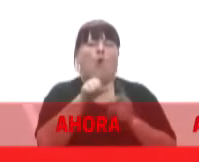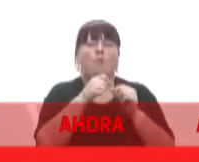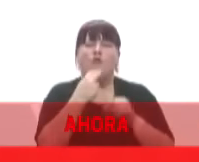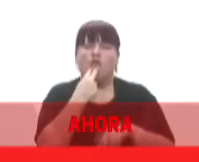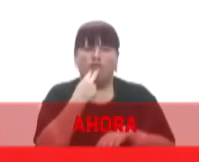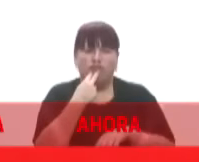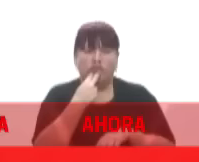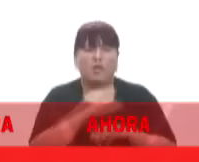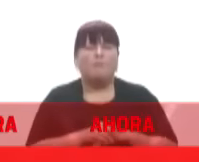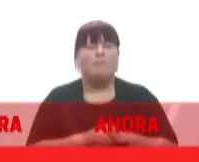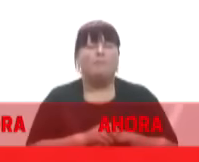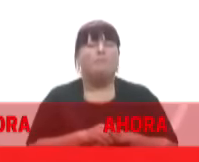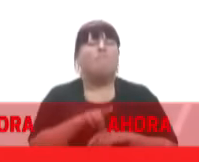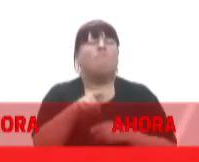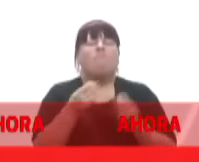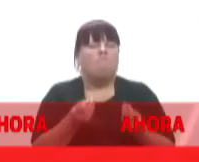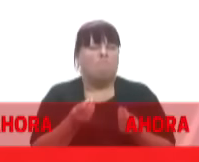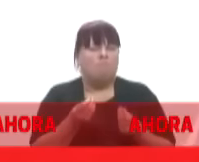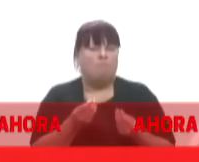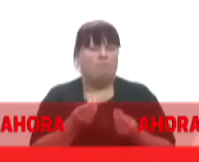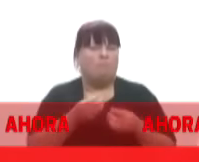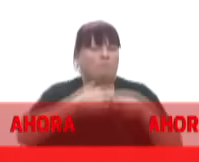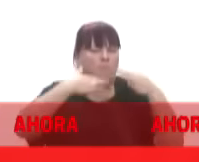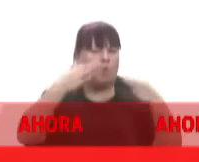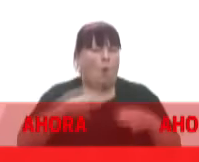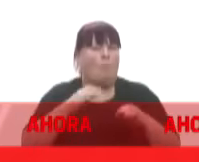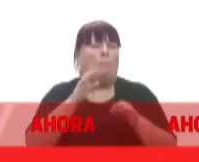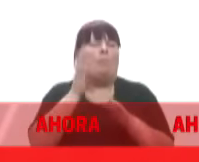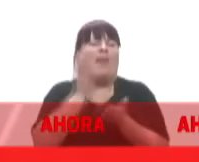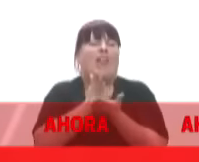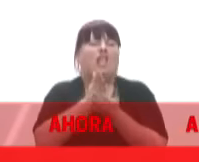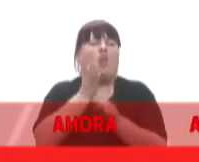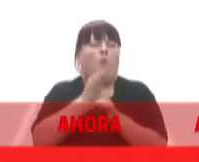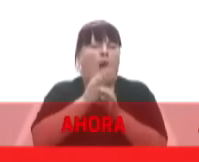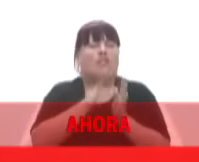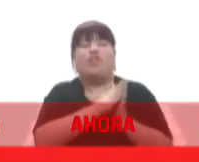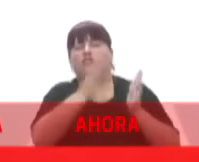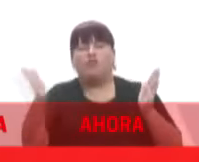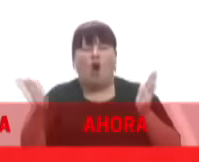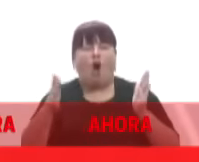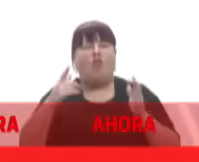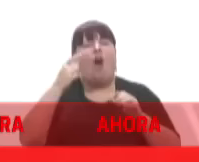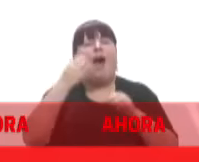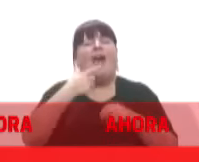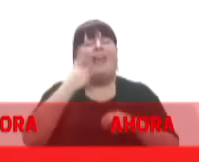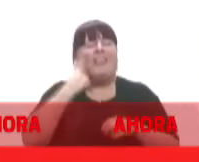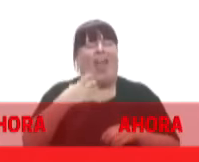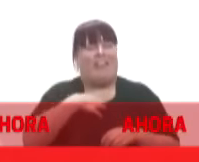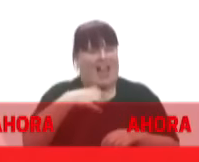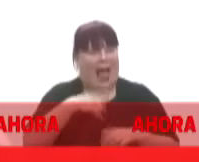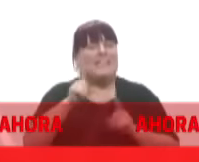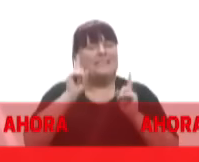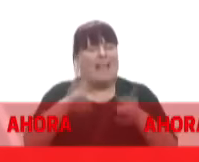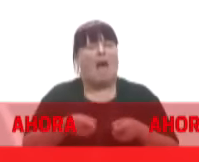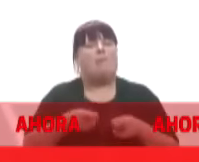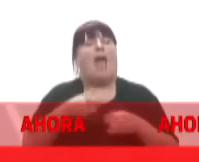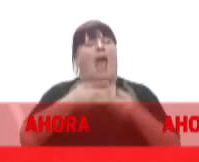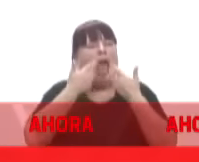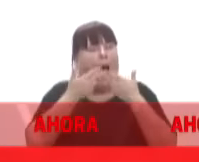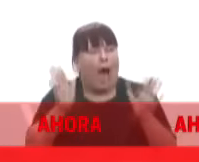11, que lo que hace es garantizar el derecho a la educación durante todo el ciclo lectivo, durante los días de clases, y para eso garantiza la apertura de